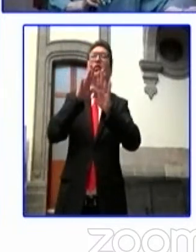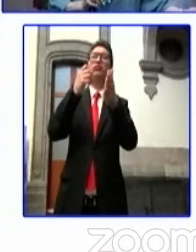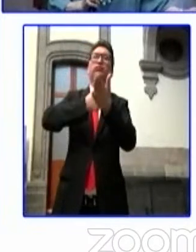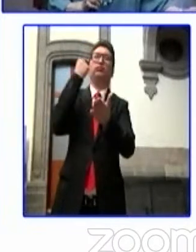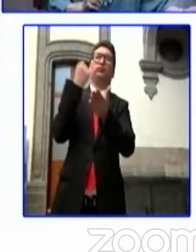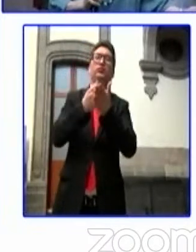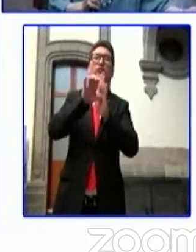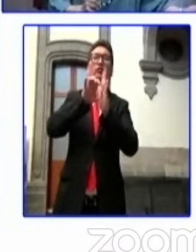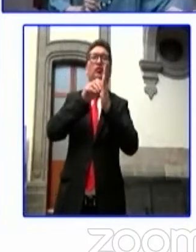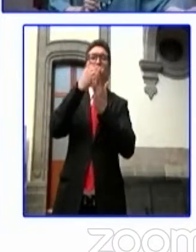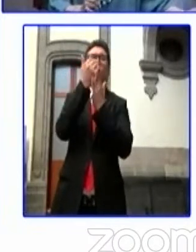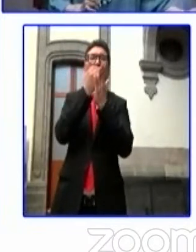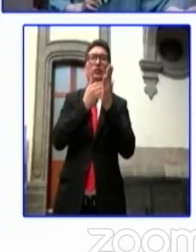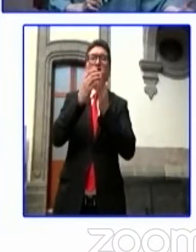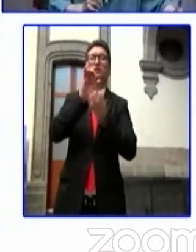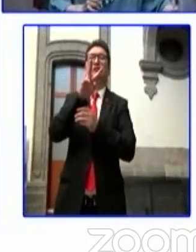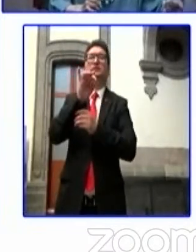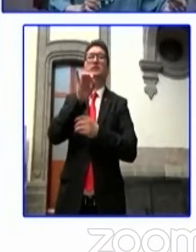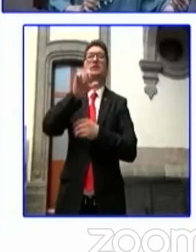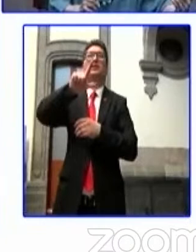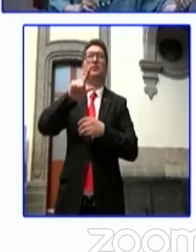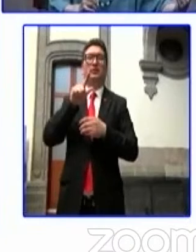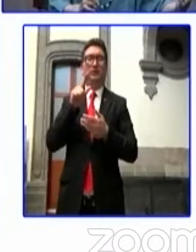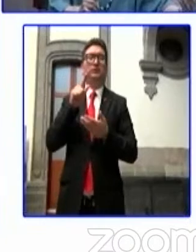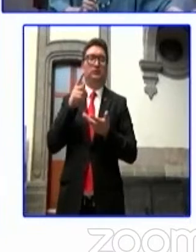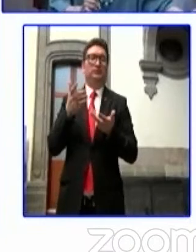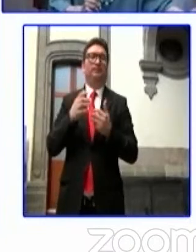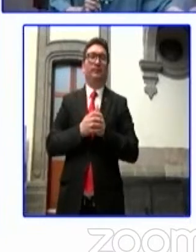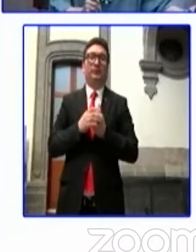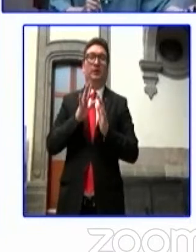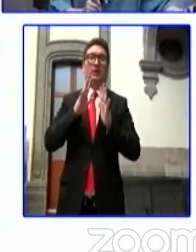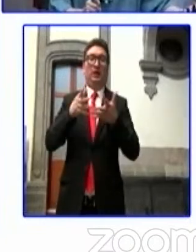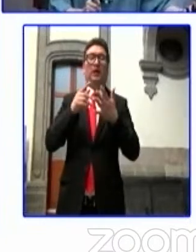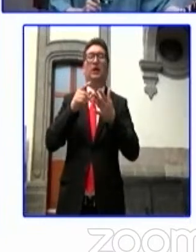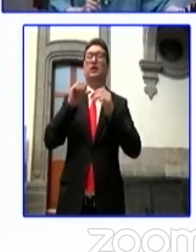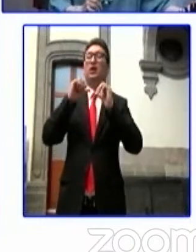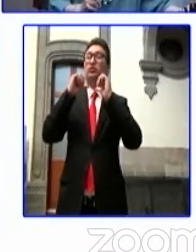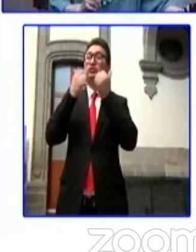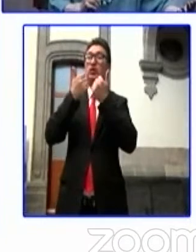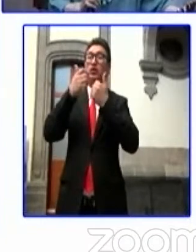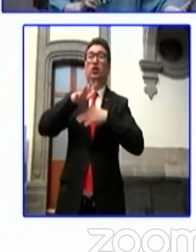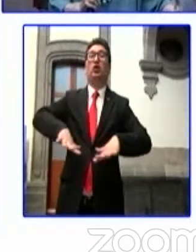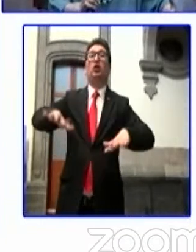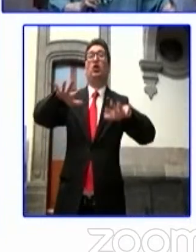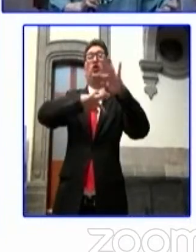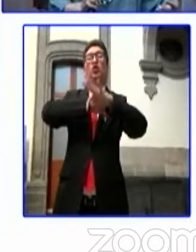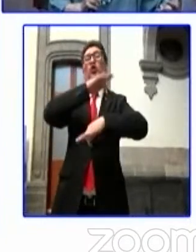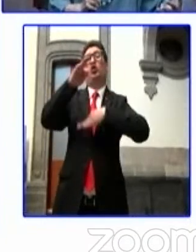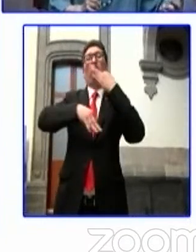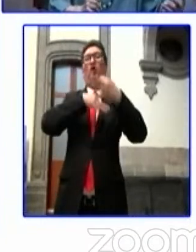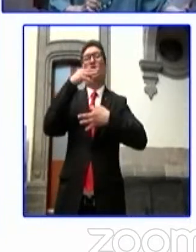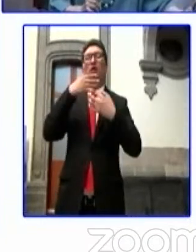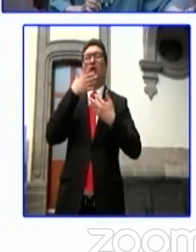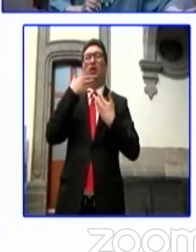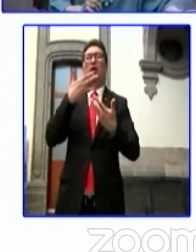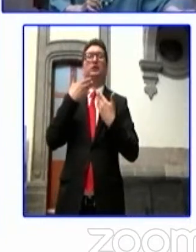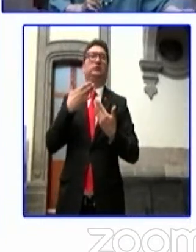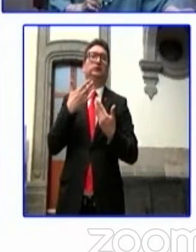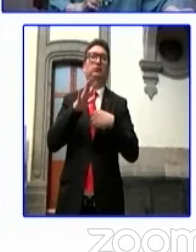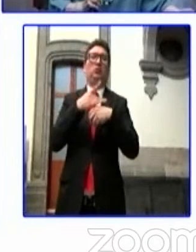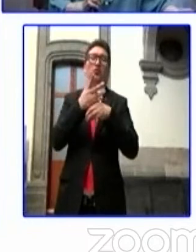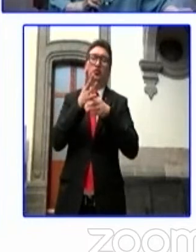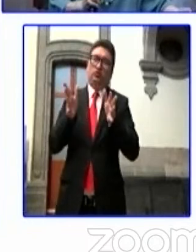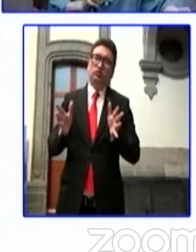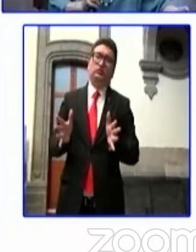de Procedimientos Civiles y toda la sociedad civil estuvo ahí. Fue un gran empuje que